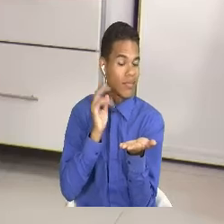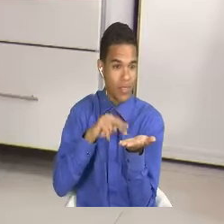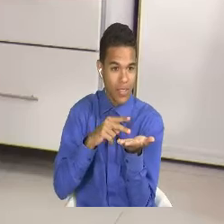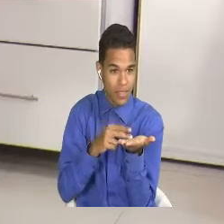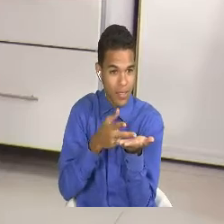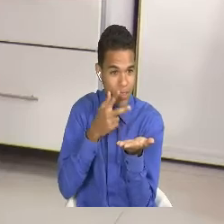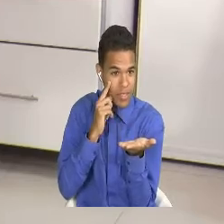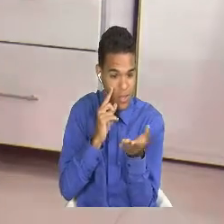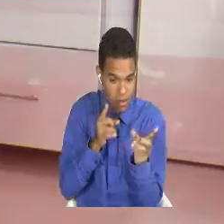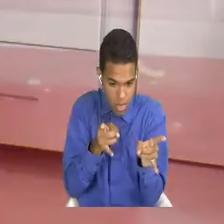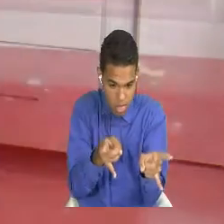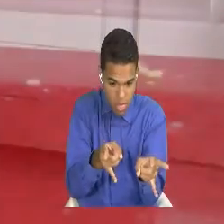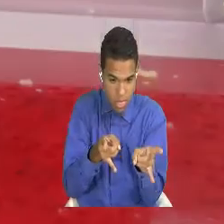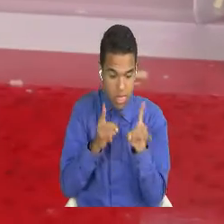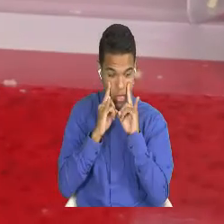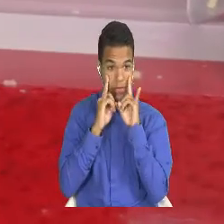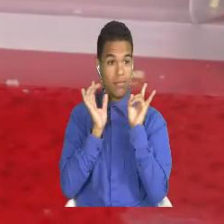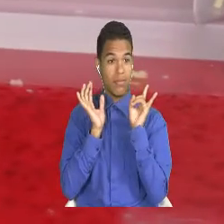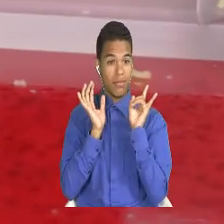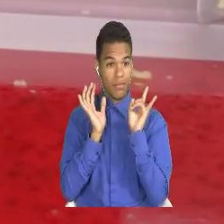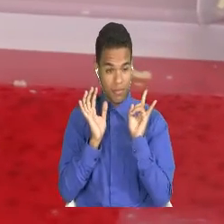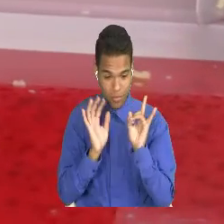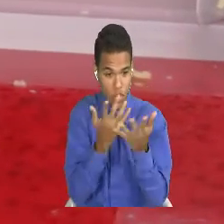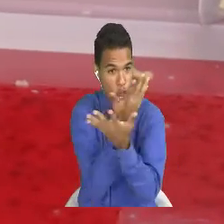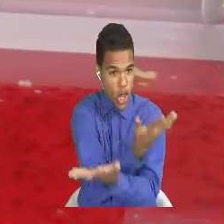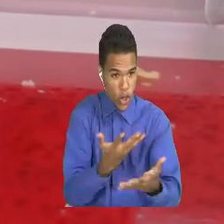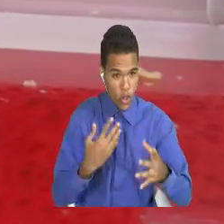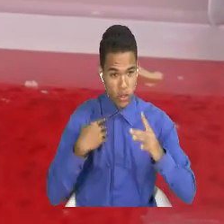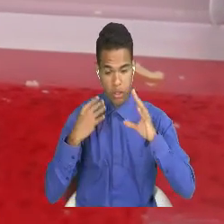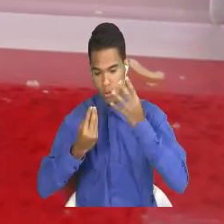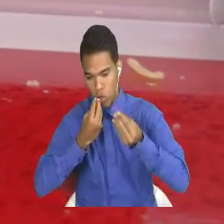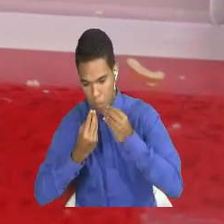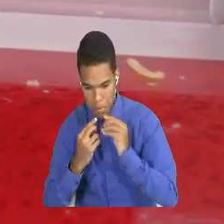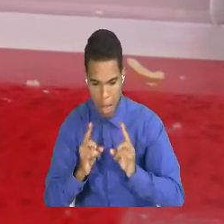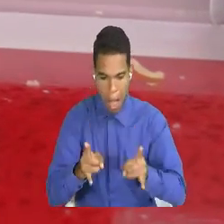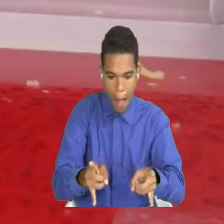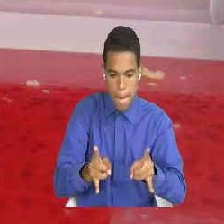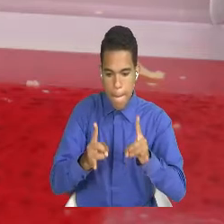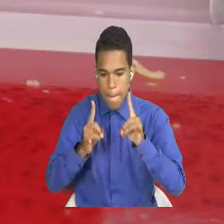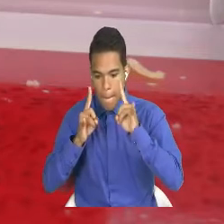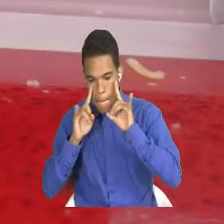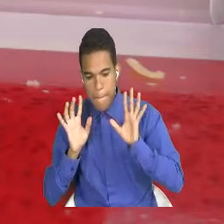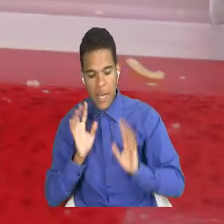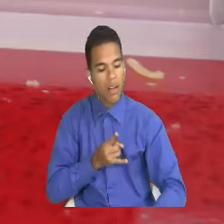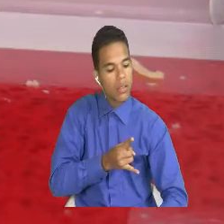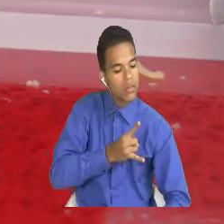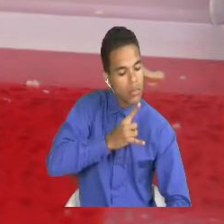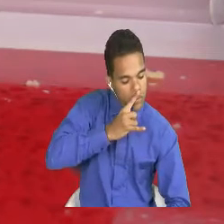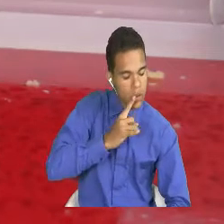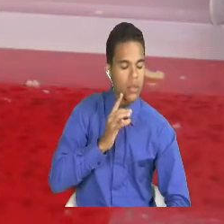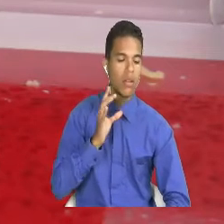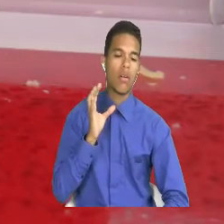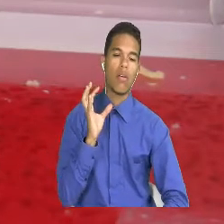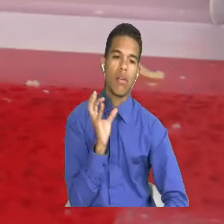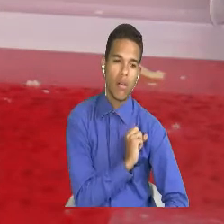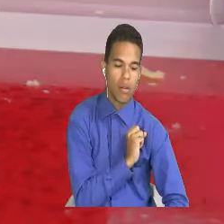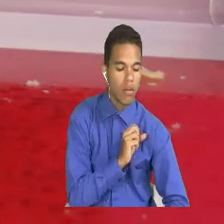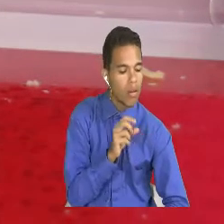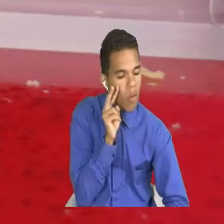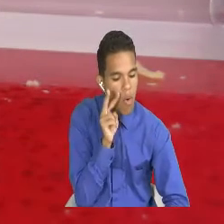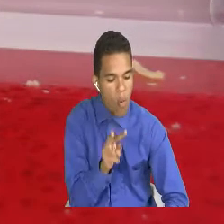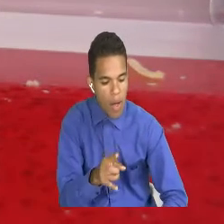ojos. Importante cómo se ve el aroma, cómo huele y al finalizar el sabor.